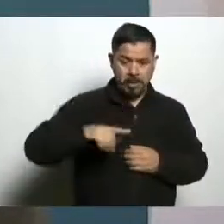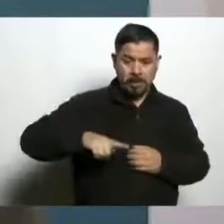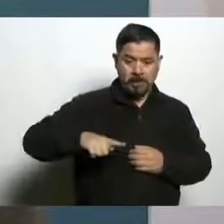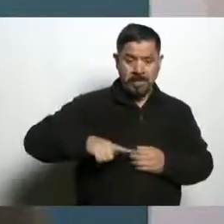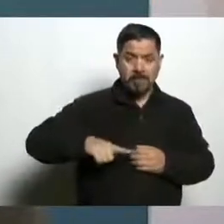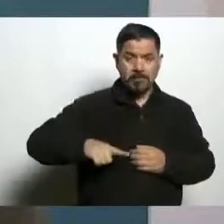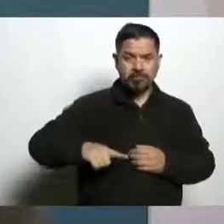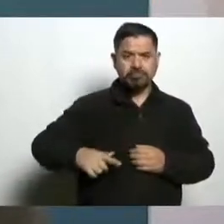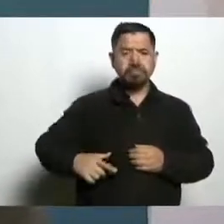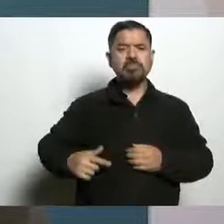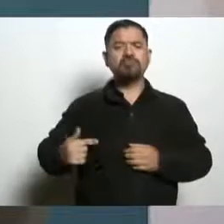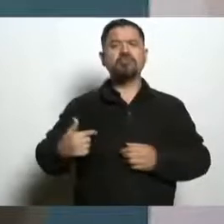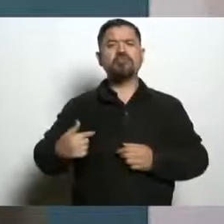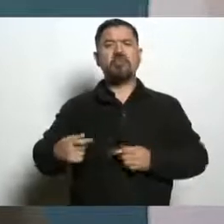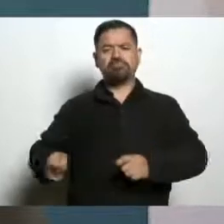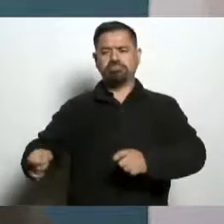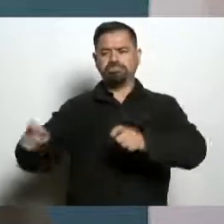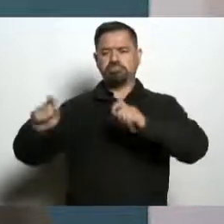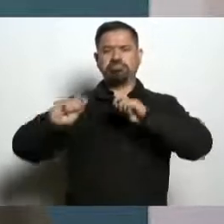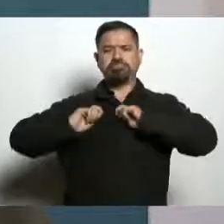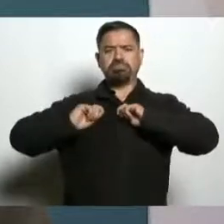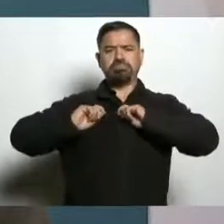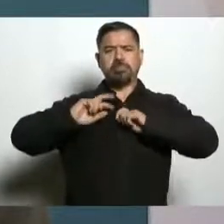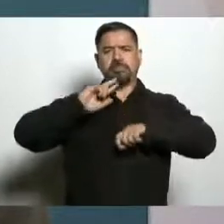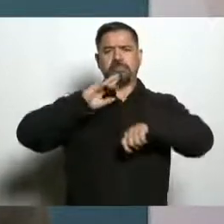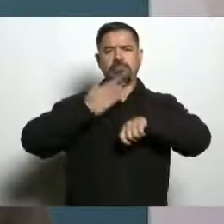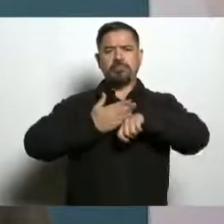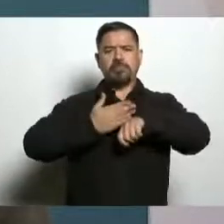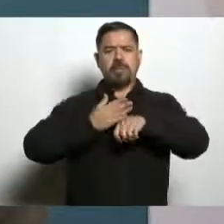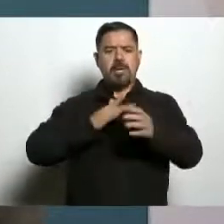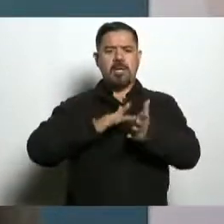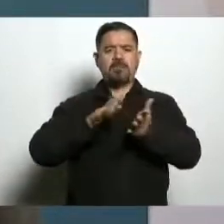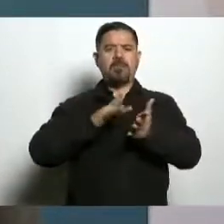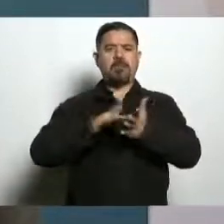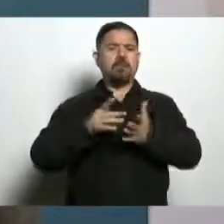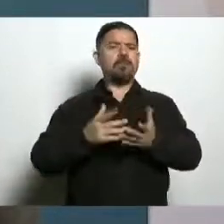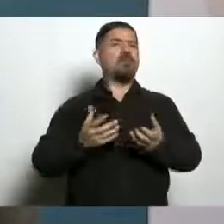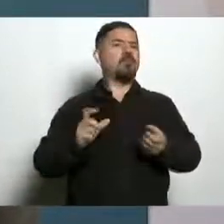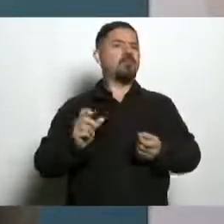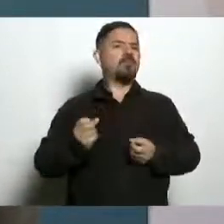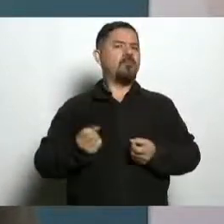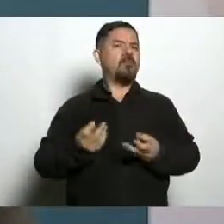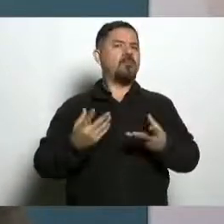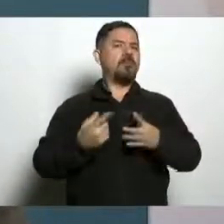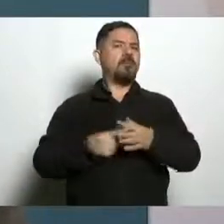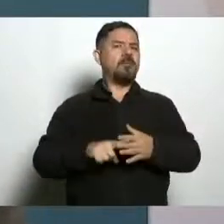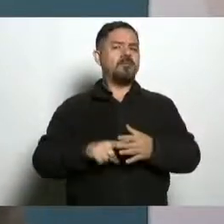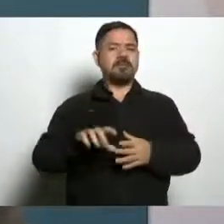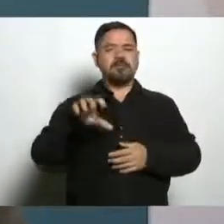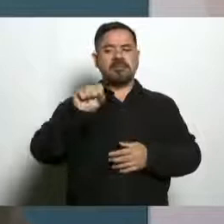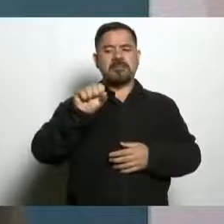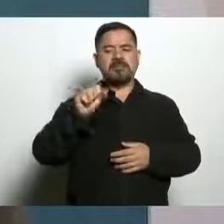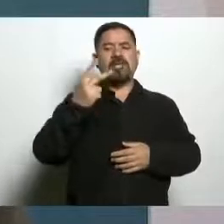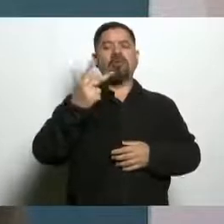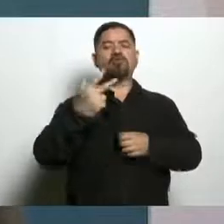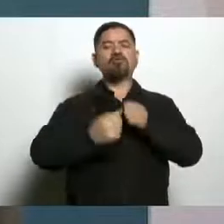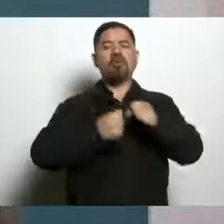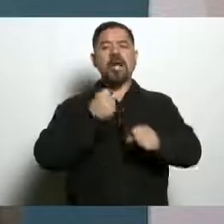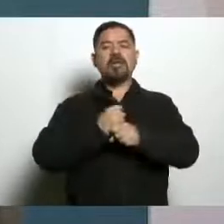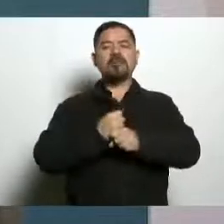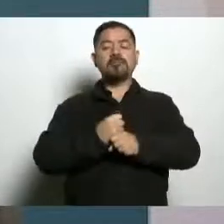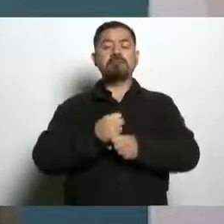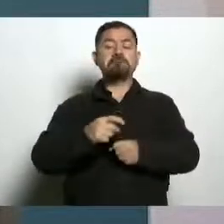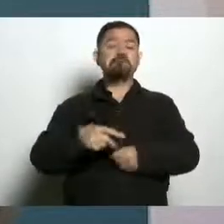la responsabilidad de entregar el apoyo a partir de los 68 años y solo en el caso